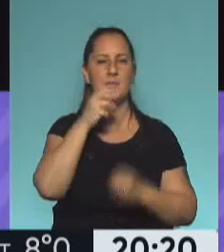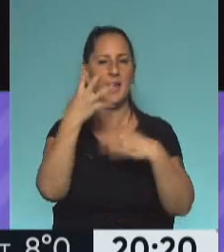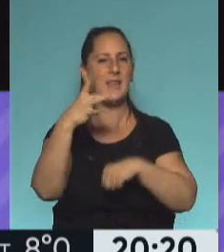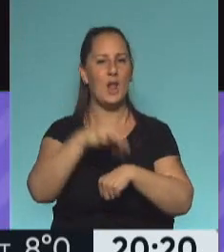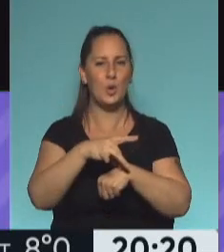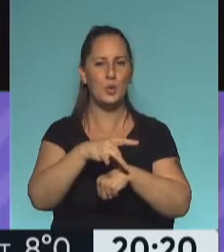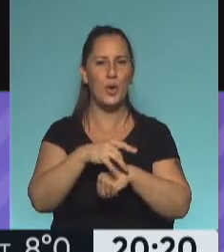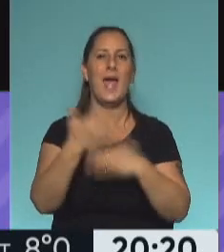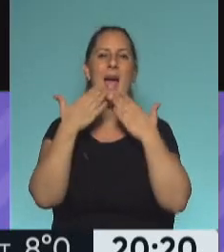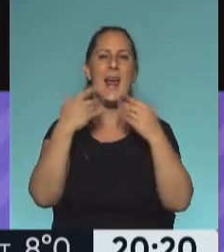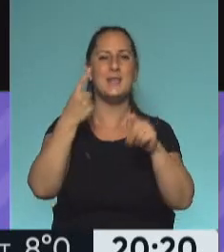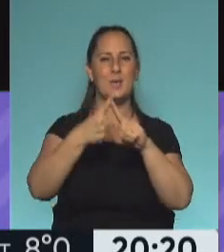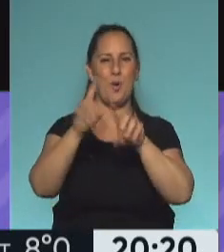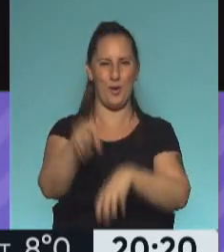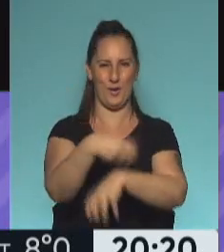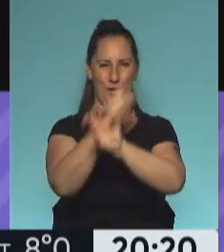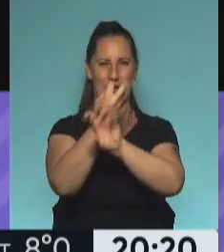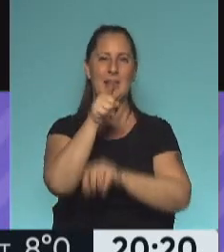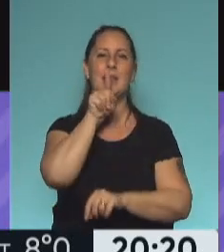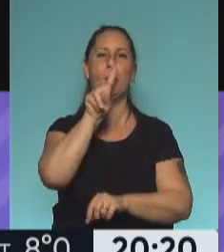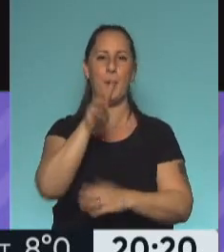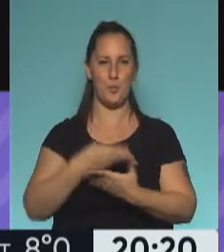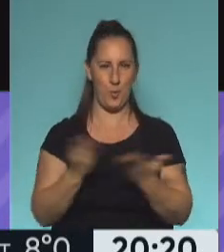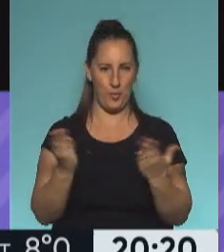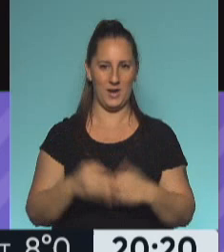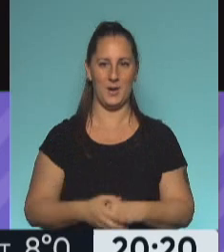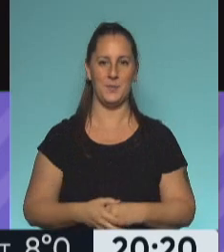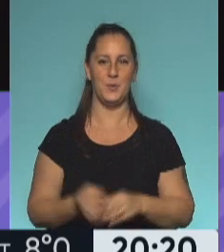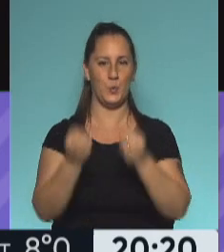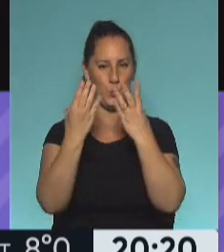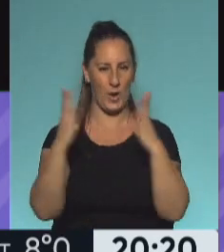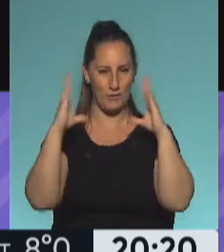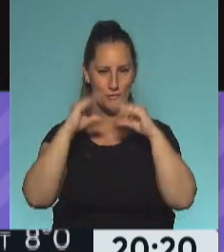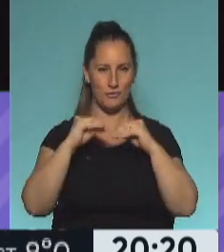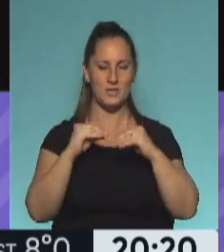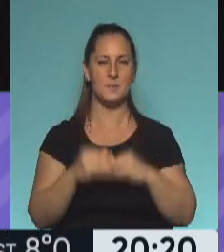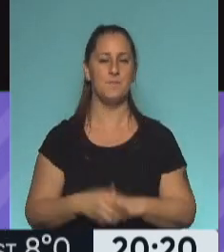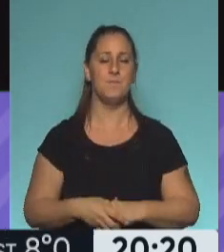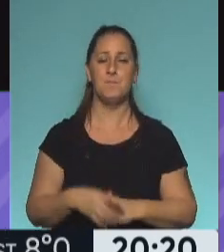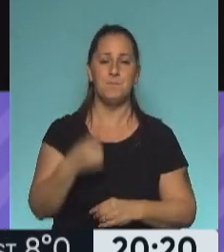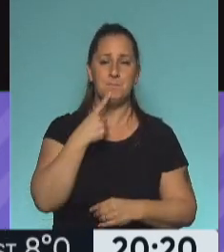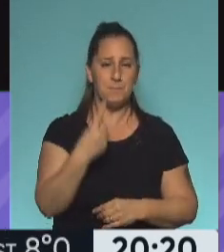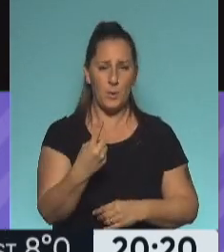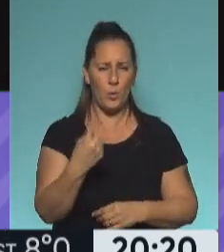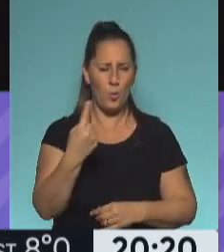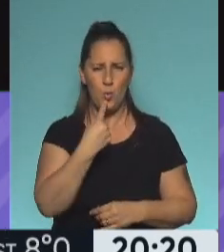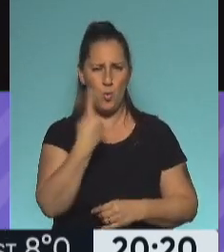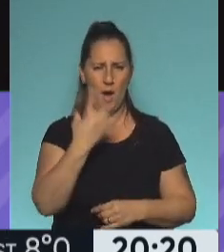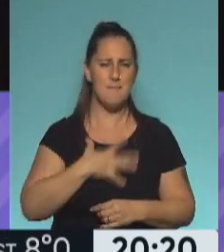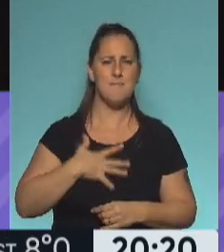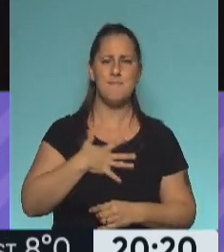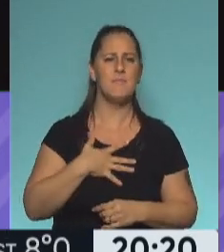Muy buenas noches, gracias por atender a la televisión pública. Buenas noches, ¿cómo están? Muy bien, consultarle como primera inquietud,